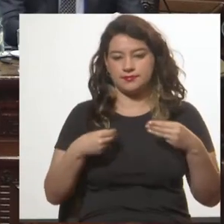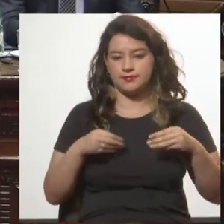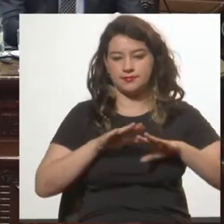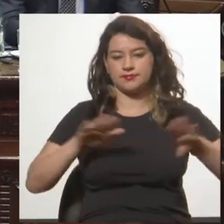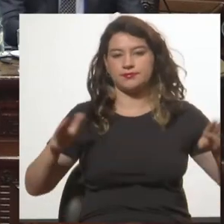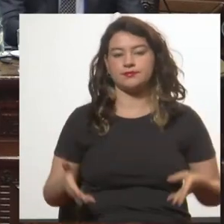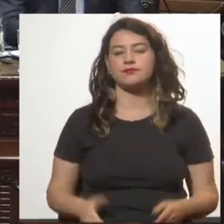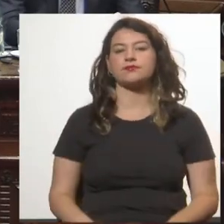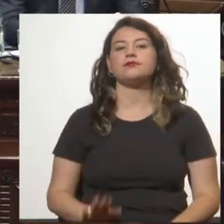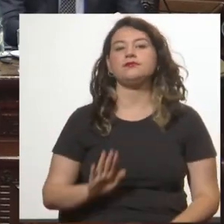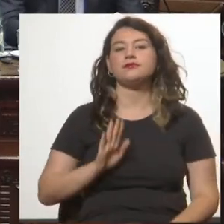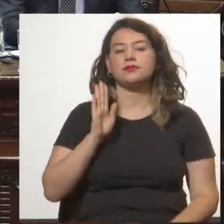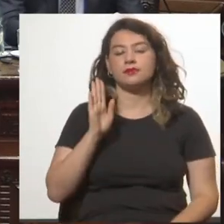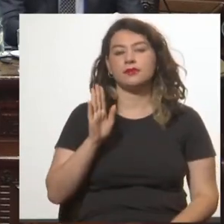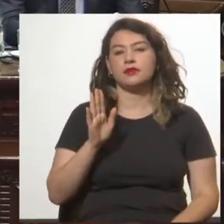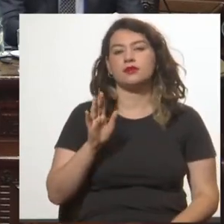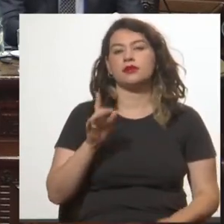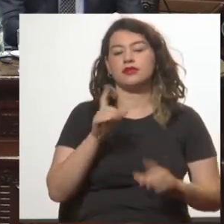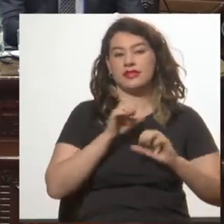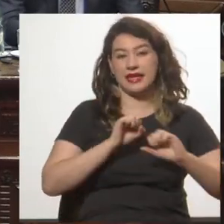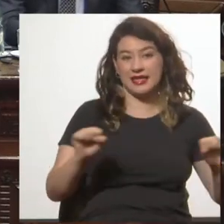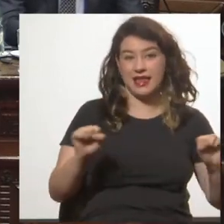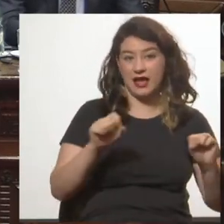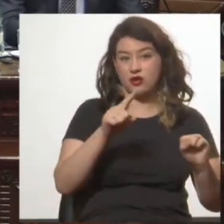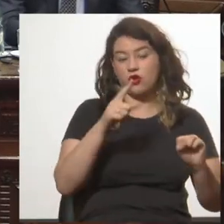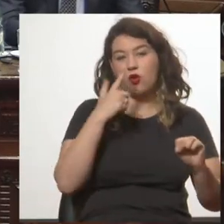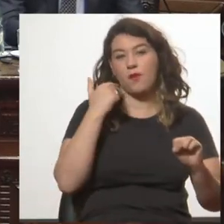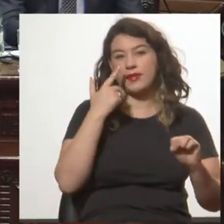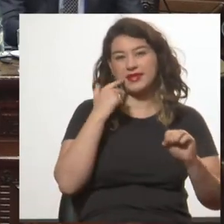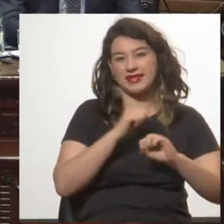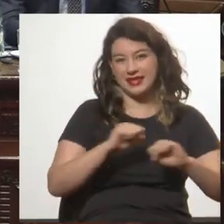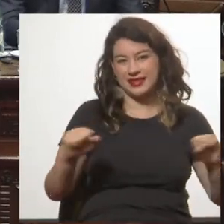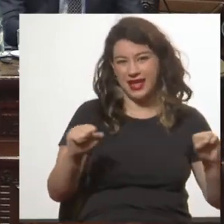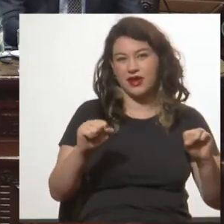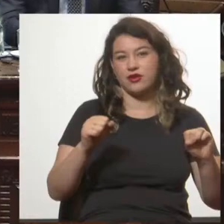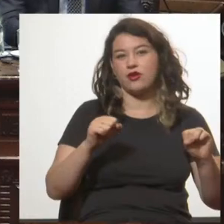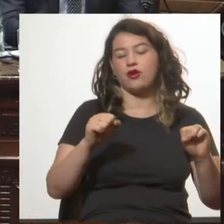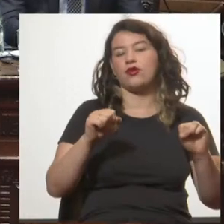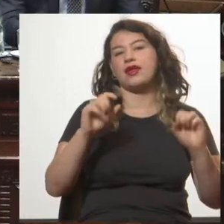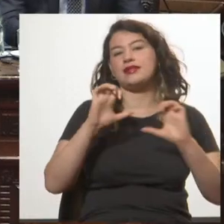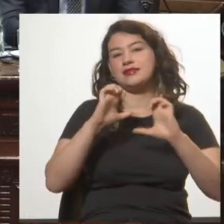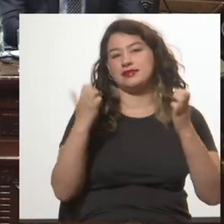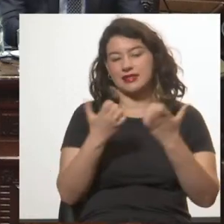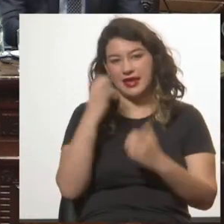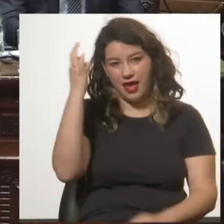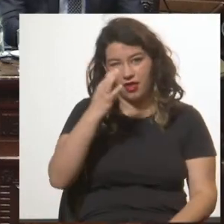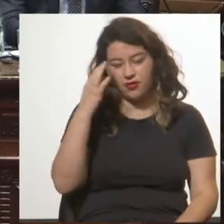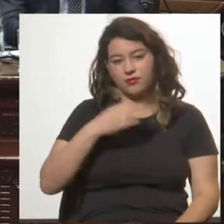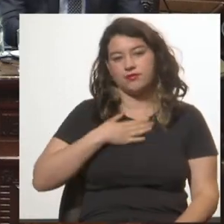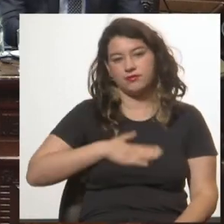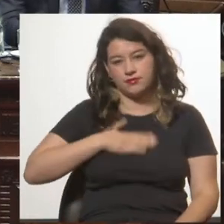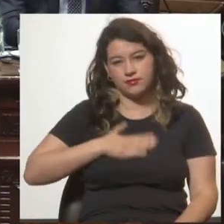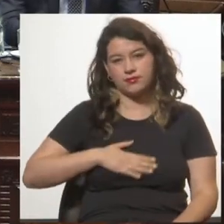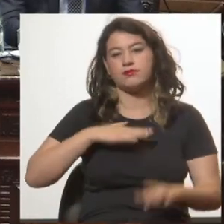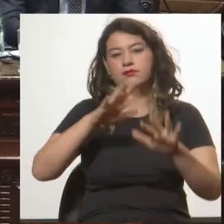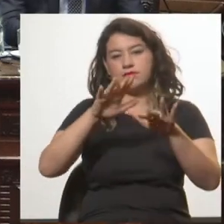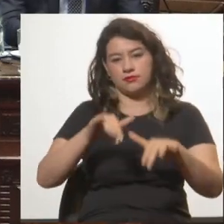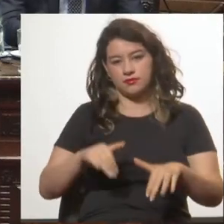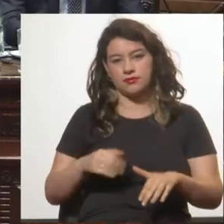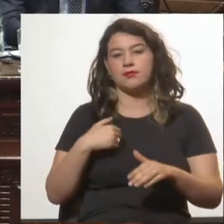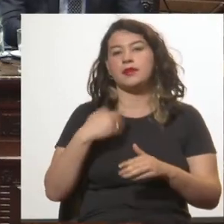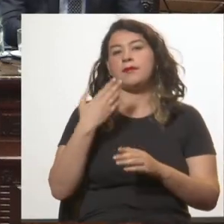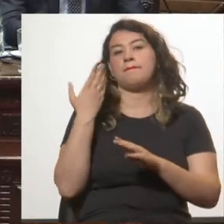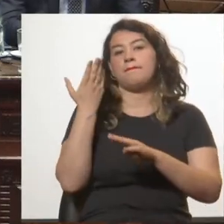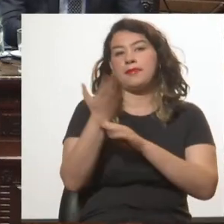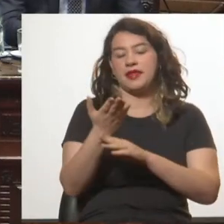la mes secretario el senado licencia gustavo sánchez mi mayor consideración solicito a usted ponga a consideración del cuerpo mi siguiente